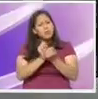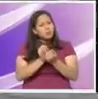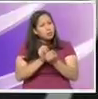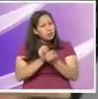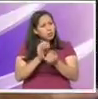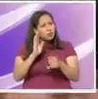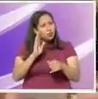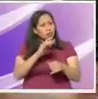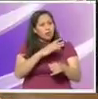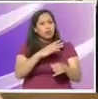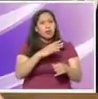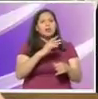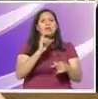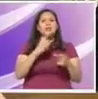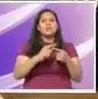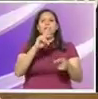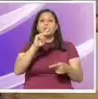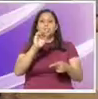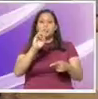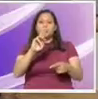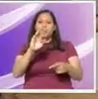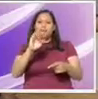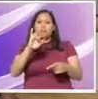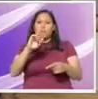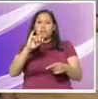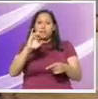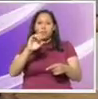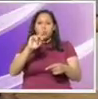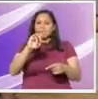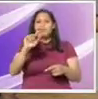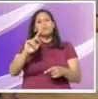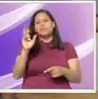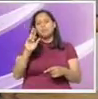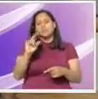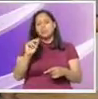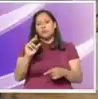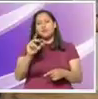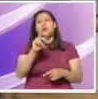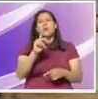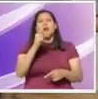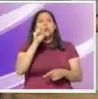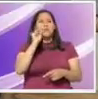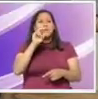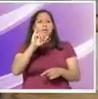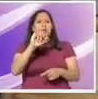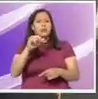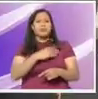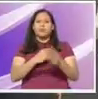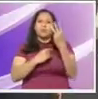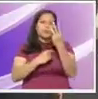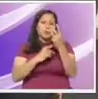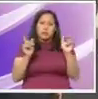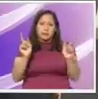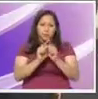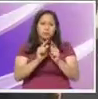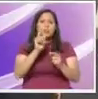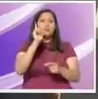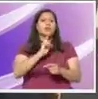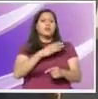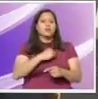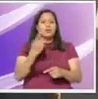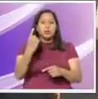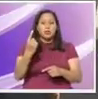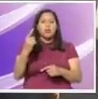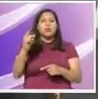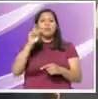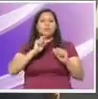hijos que Benito Juárez fue Porfirio Díaz, ¿no? Fíjate que Porfirio Díaz tuvo 3 hijos. 3 hijos. Una hija con